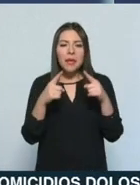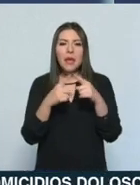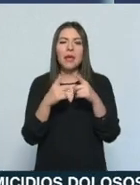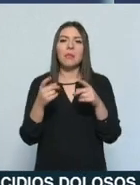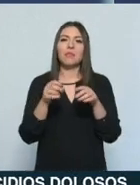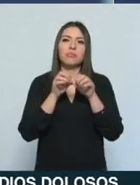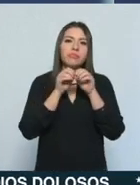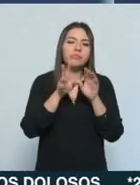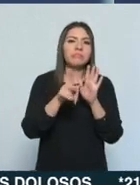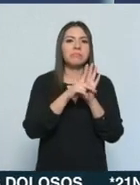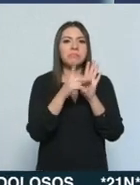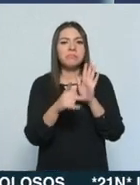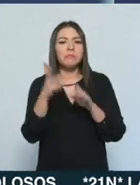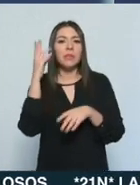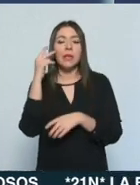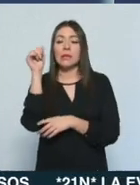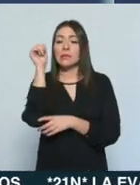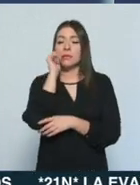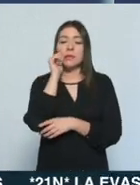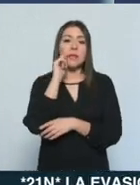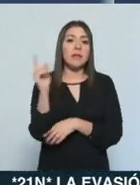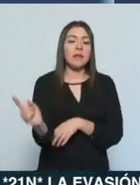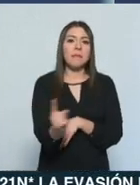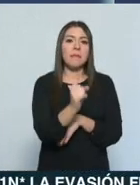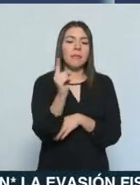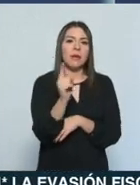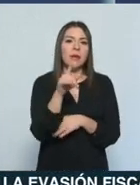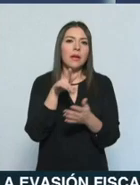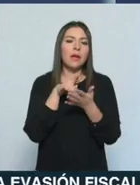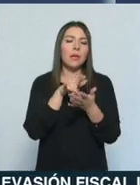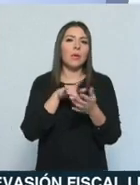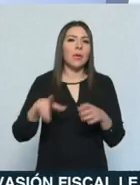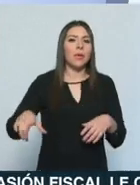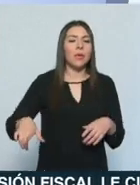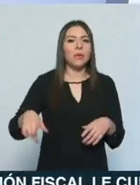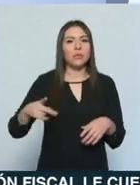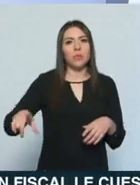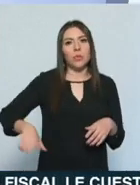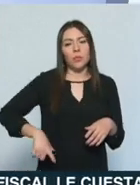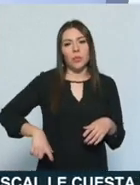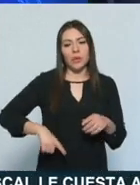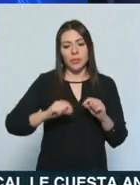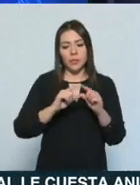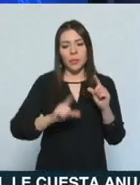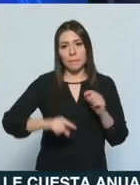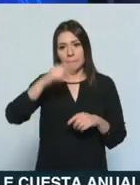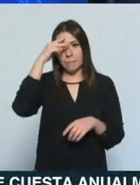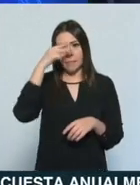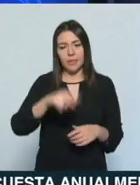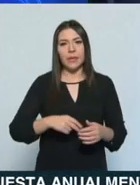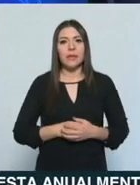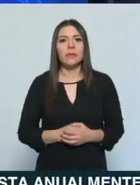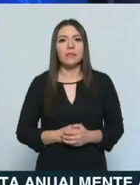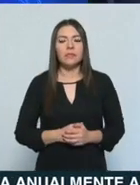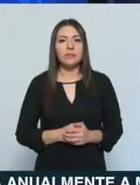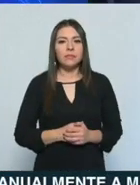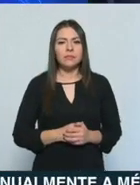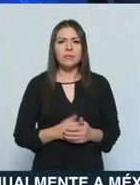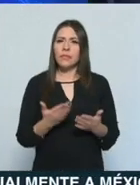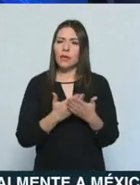como institución del Estado mexicano consistentemente aparecen en primer lugar. Y finalizamos la entrevista, si te parece, con esta